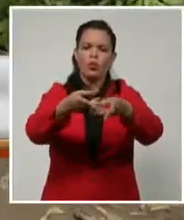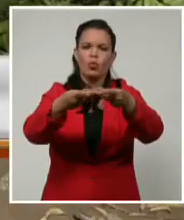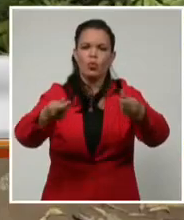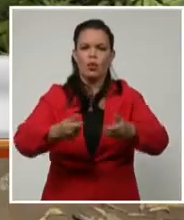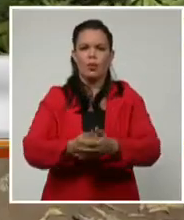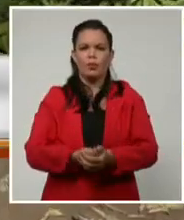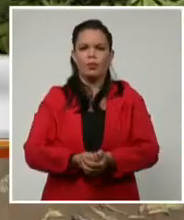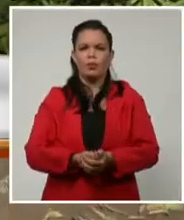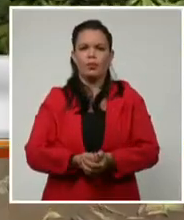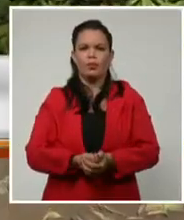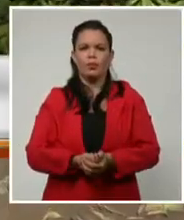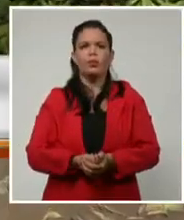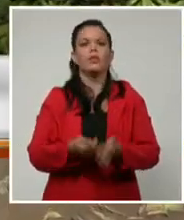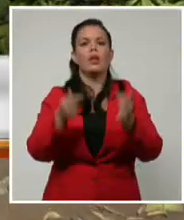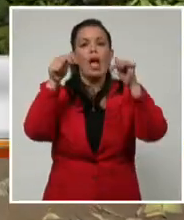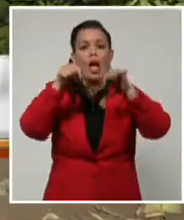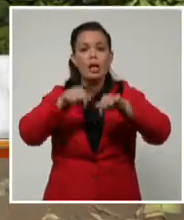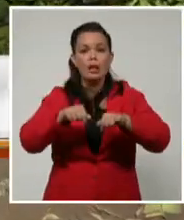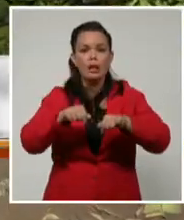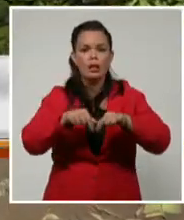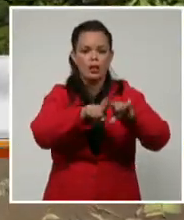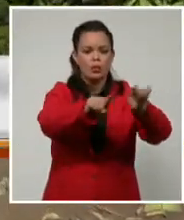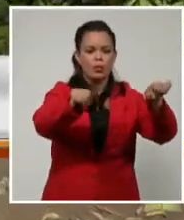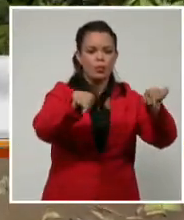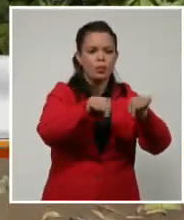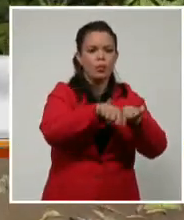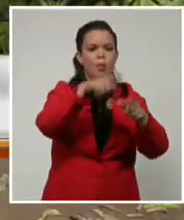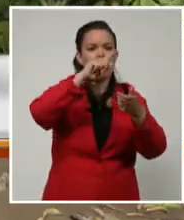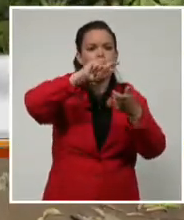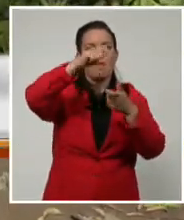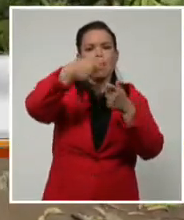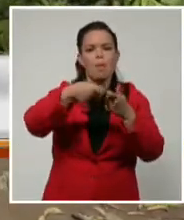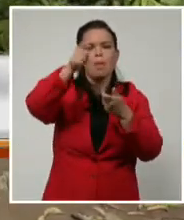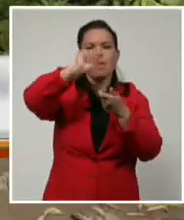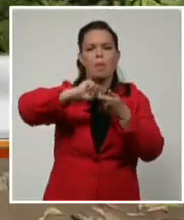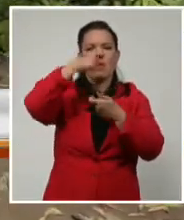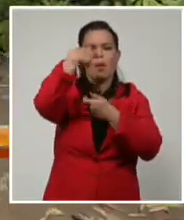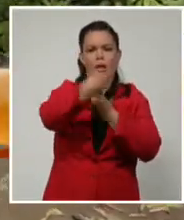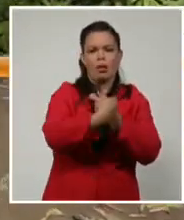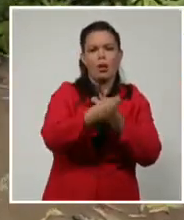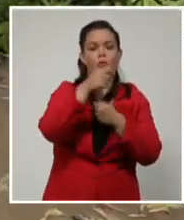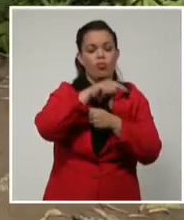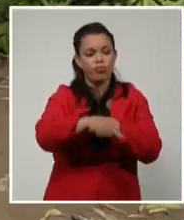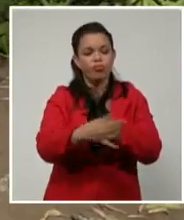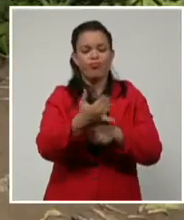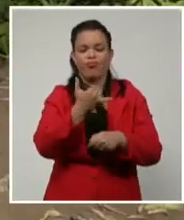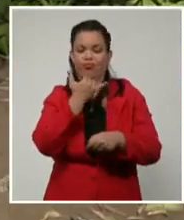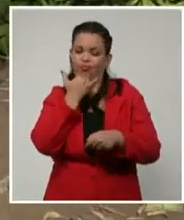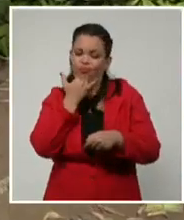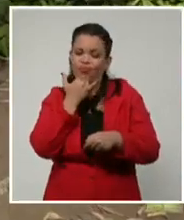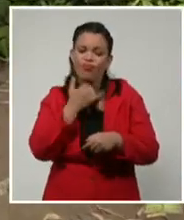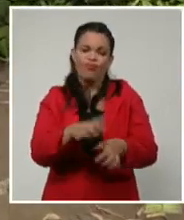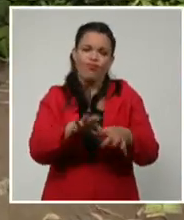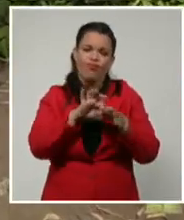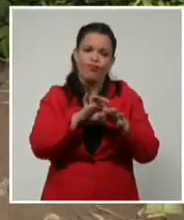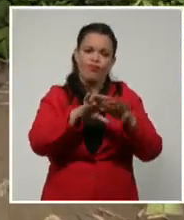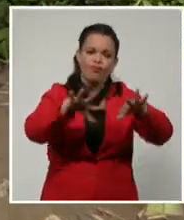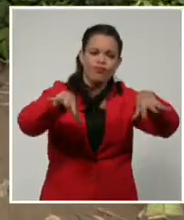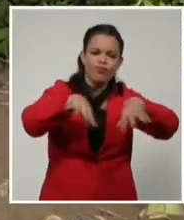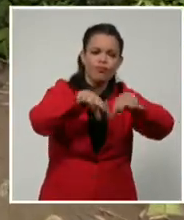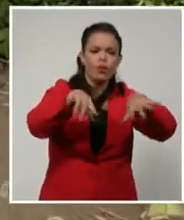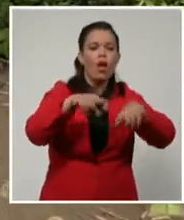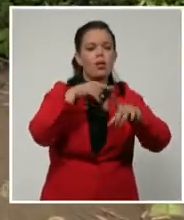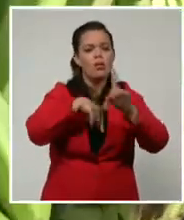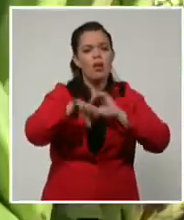plato el cual si sufrió algún nivel de afectación de la brigada la css capital auto no se encuentran recogiendo